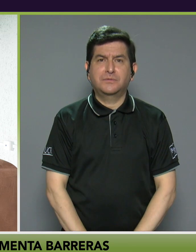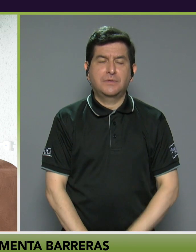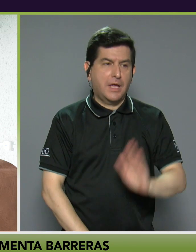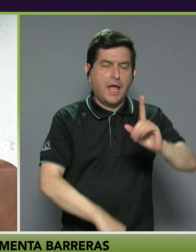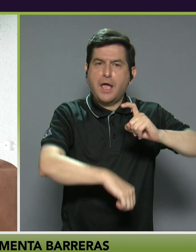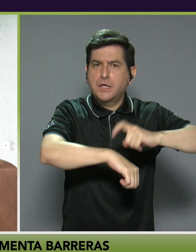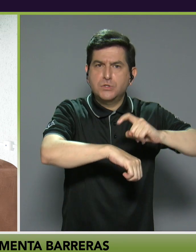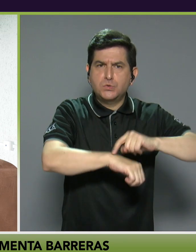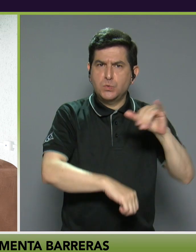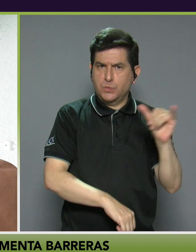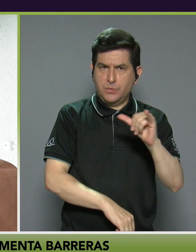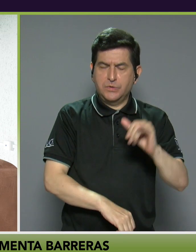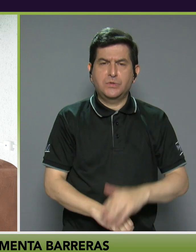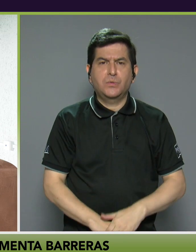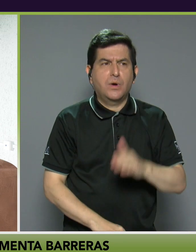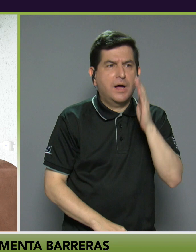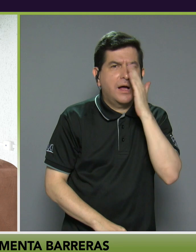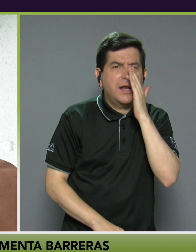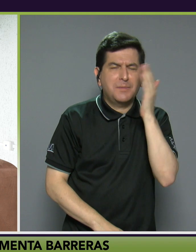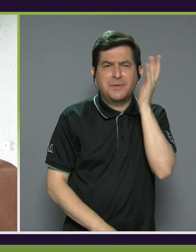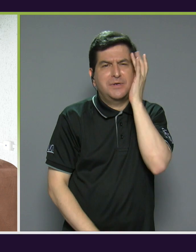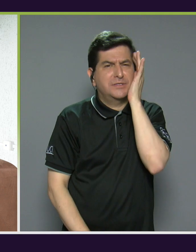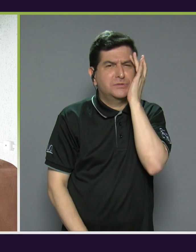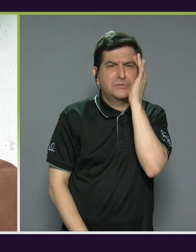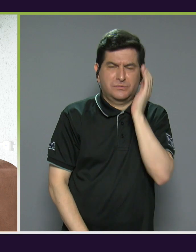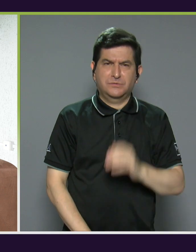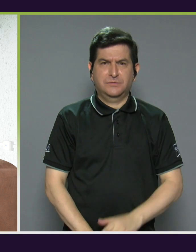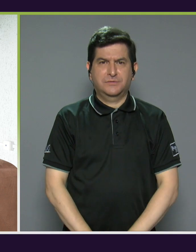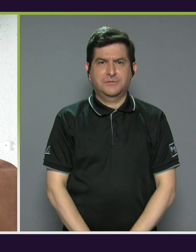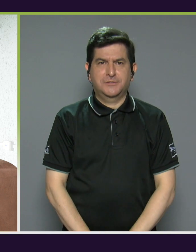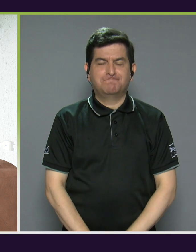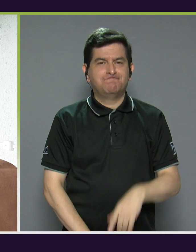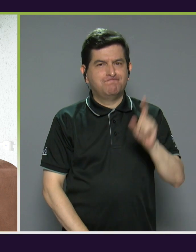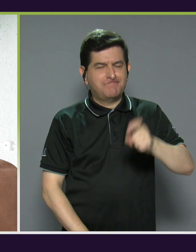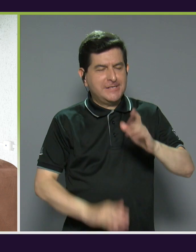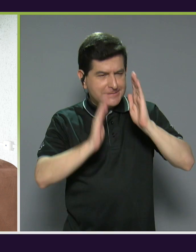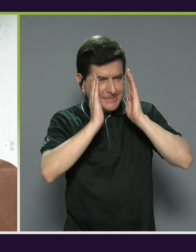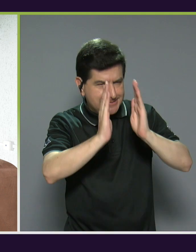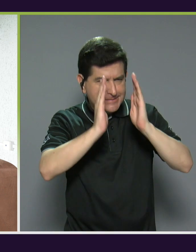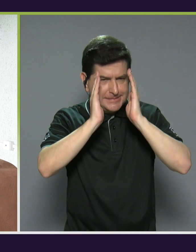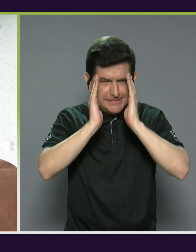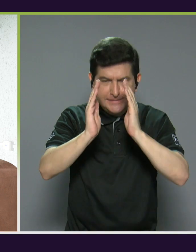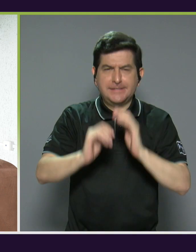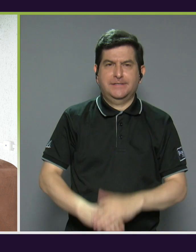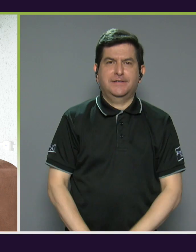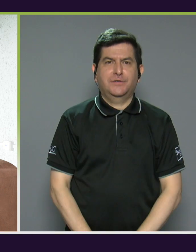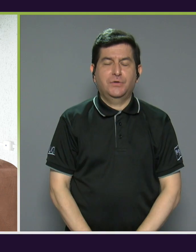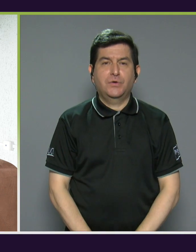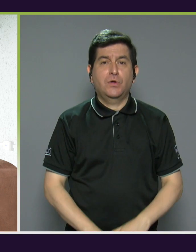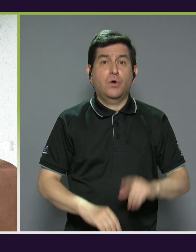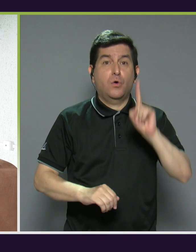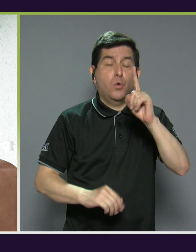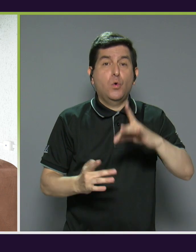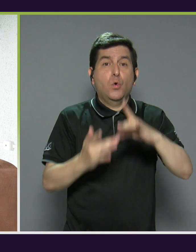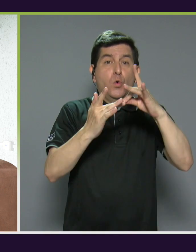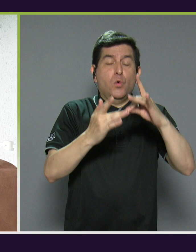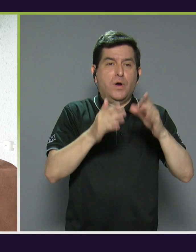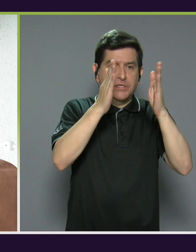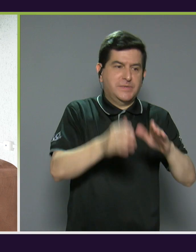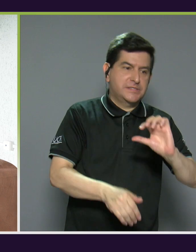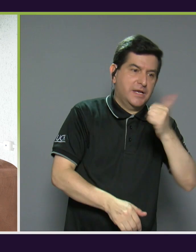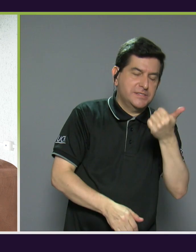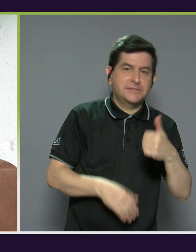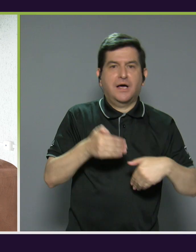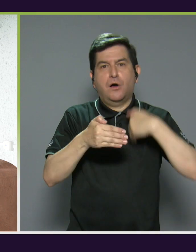también pues a las mamás nos preocupan muchísimo, ¿verdad? Entonces hay que darle seguimiento, hay que andar de un especialista al otro. Entonces en